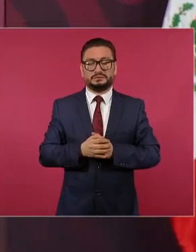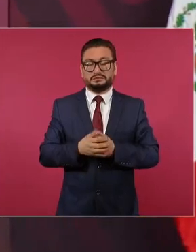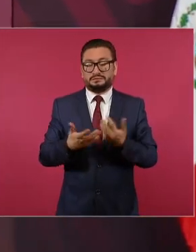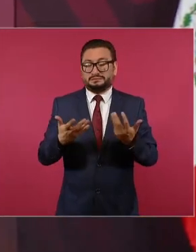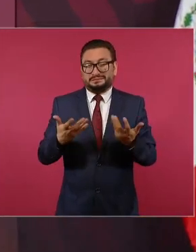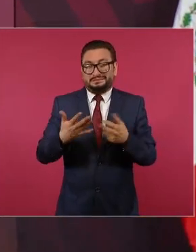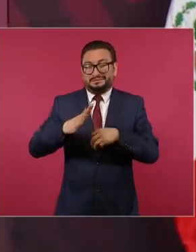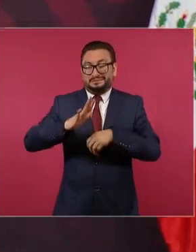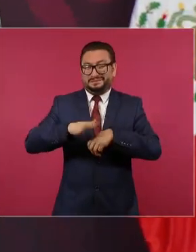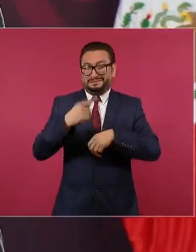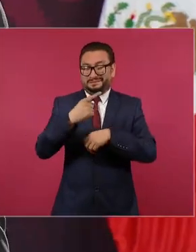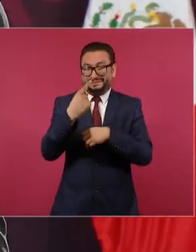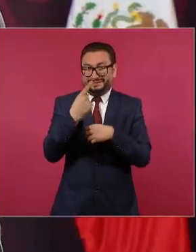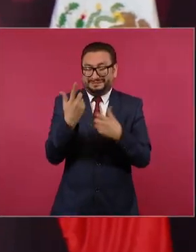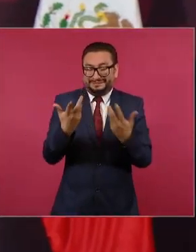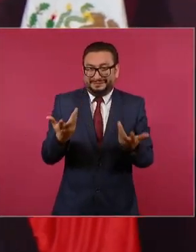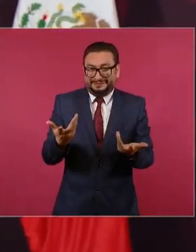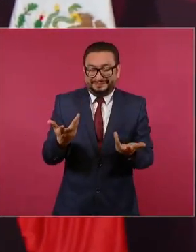no